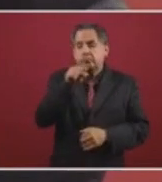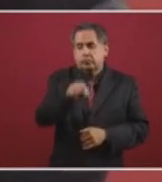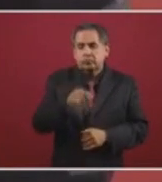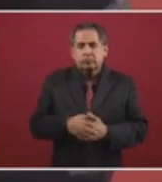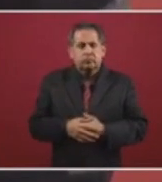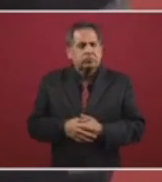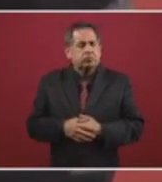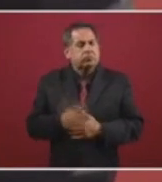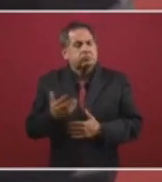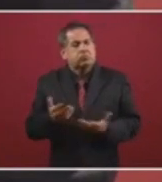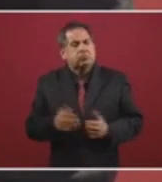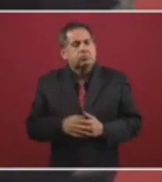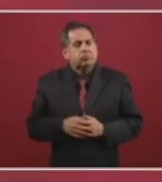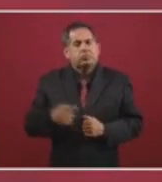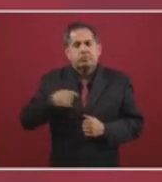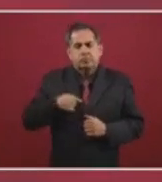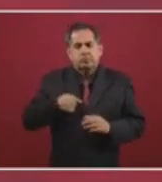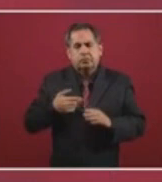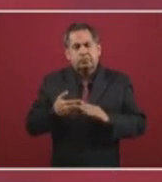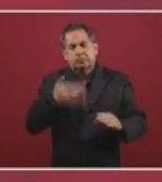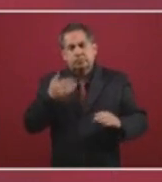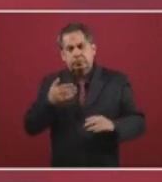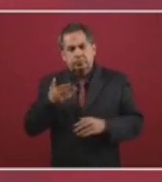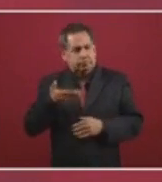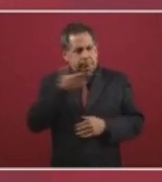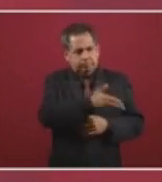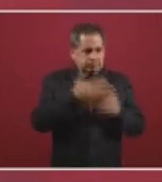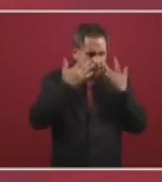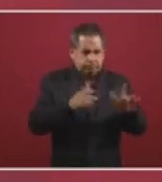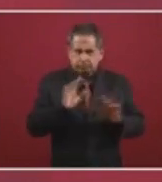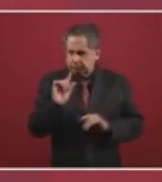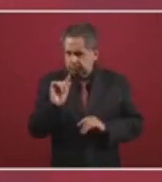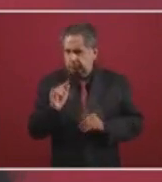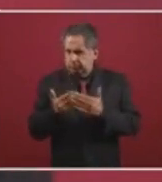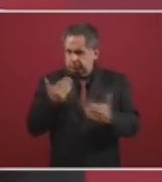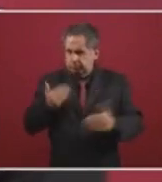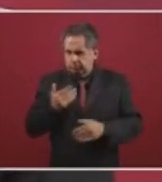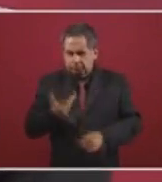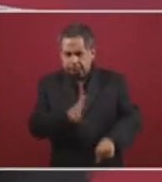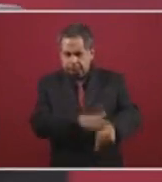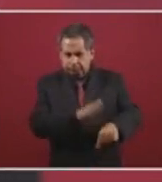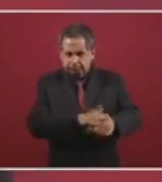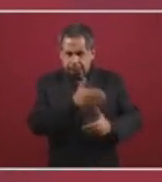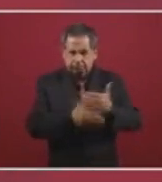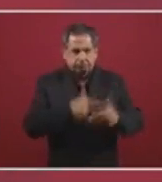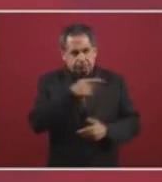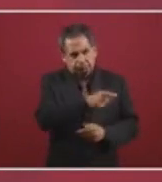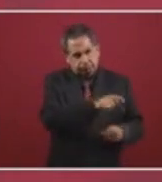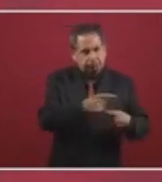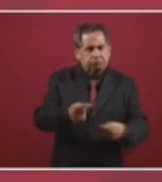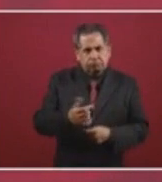Entonces, yo antes de pedir la renuncia, le pediría que